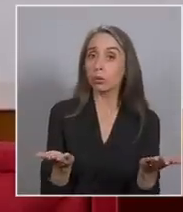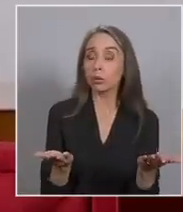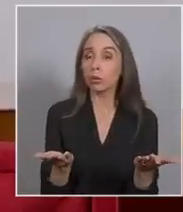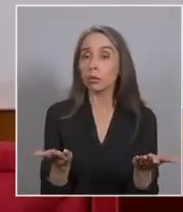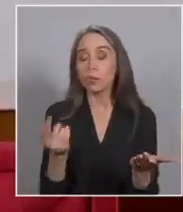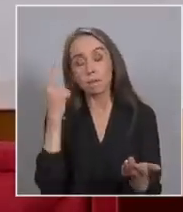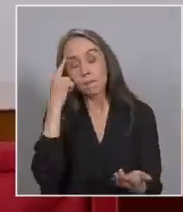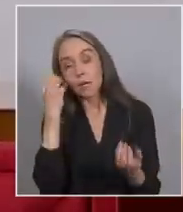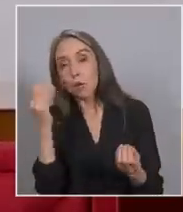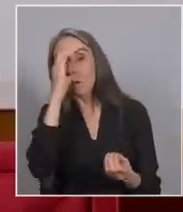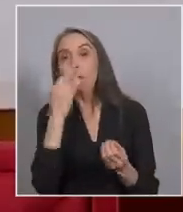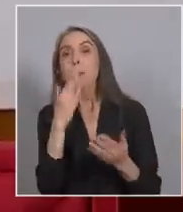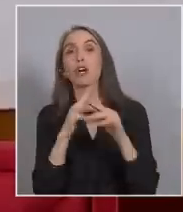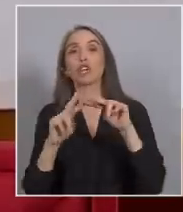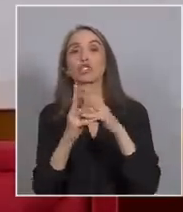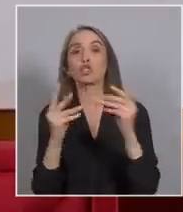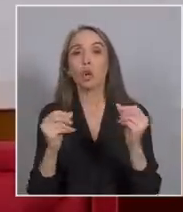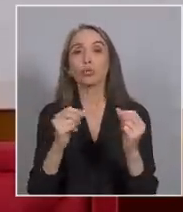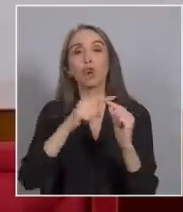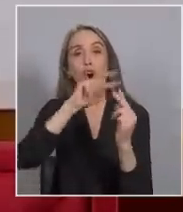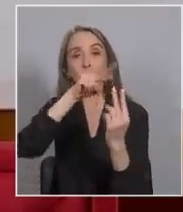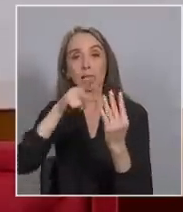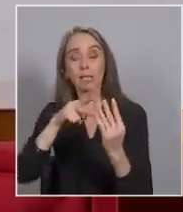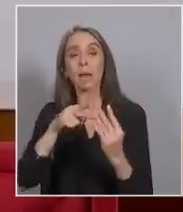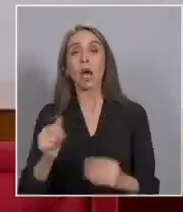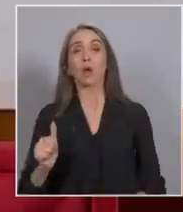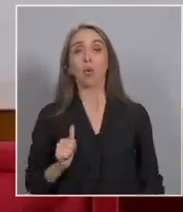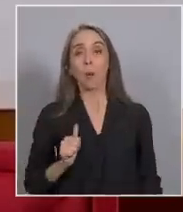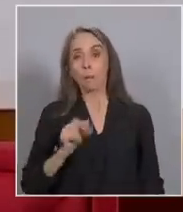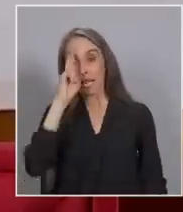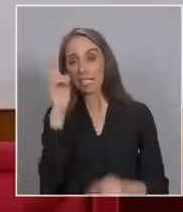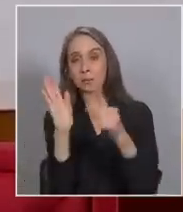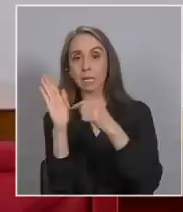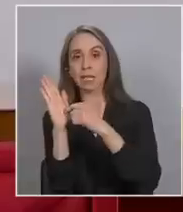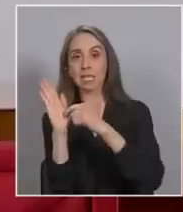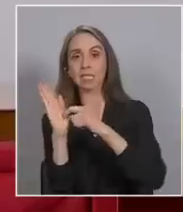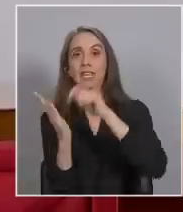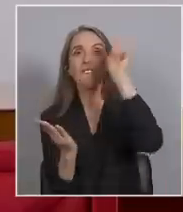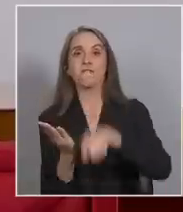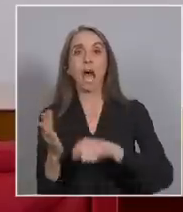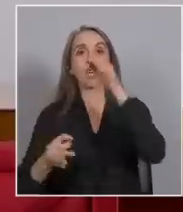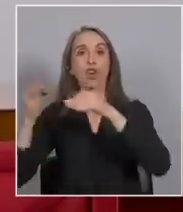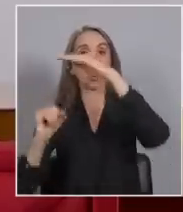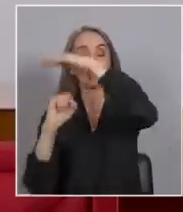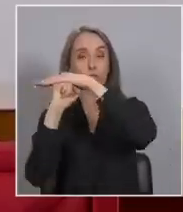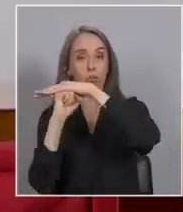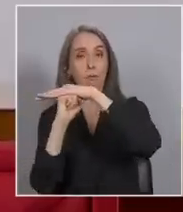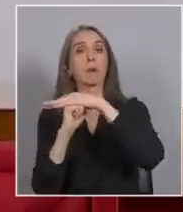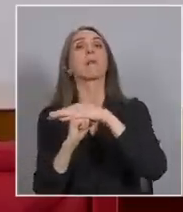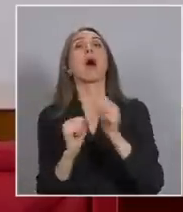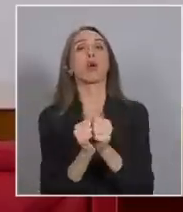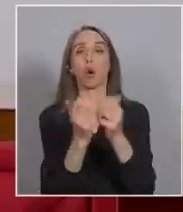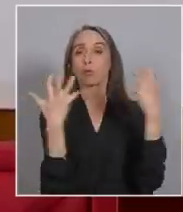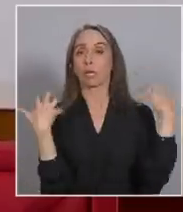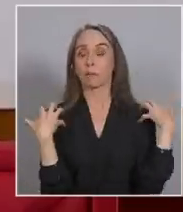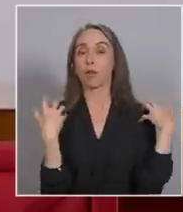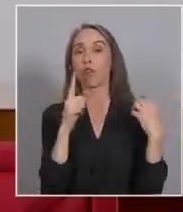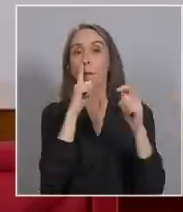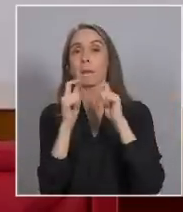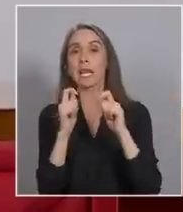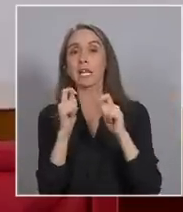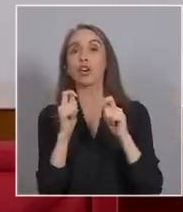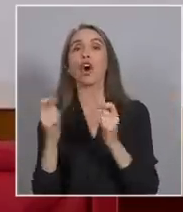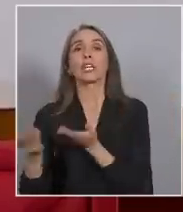buscar las mejores soluciones y alternativas que permitan cumplir y respetar el fallo de la Corte, de manera responsable y que no ponga en riesgo